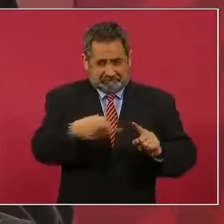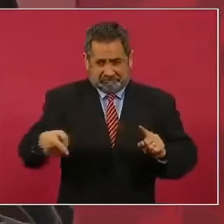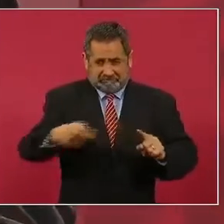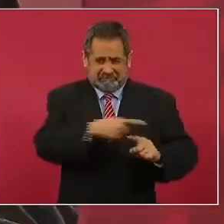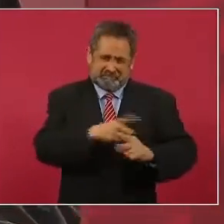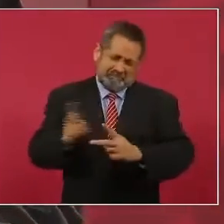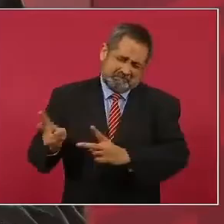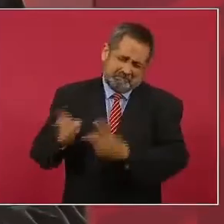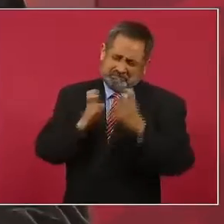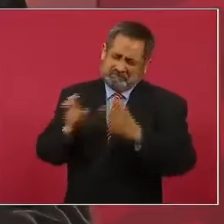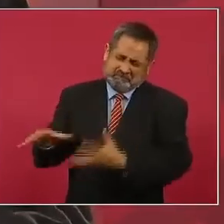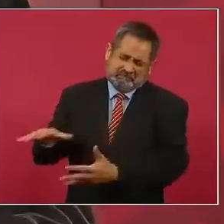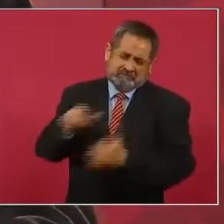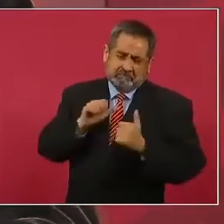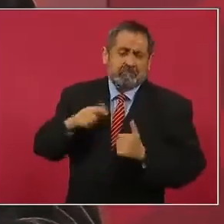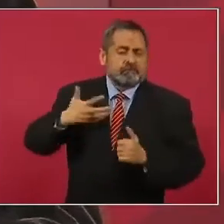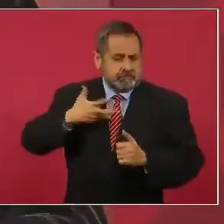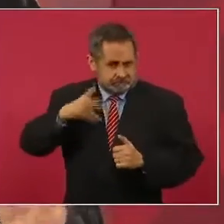probar.